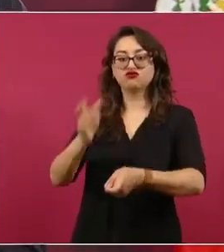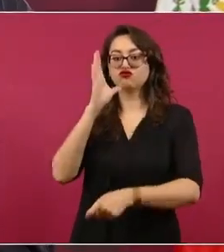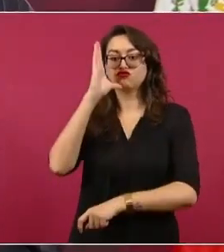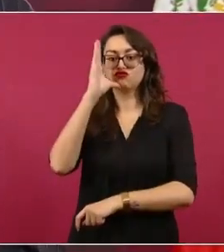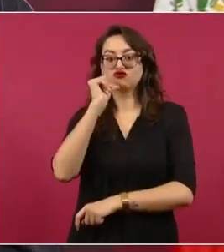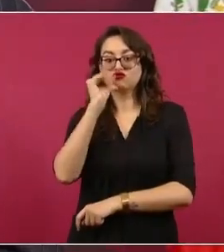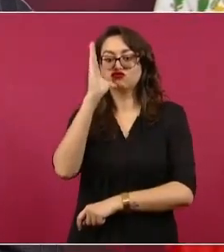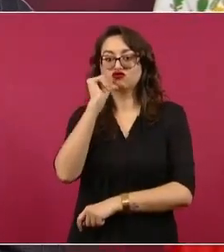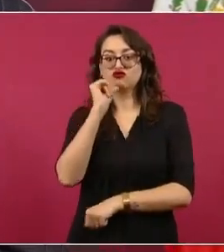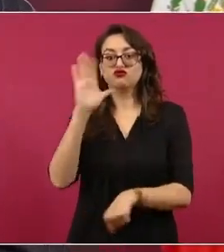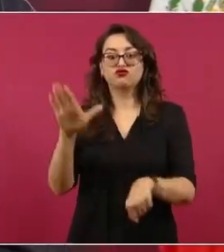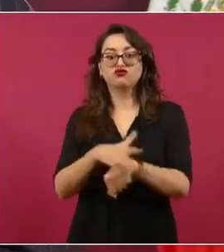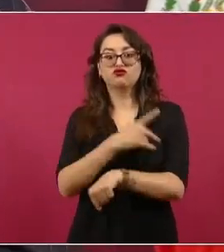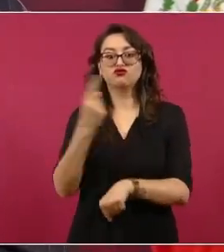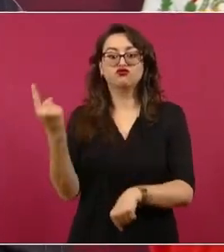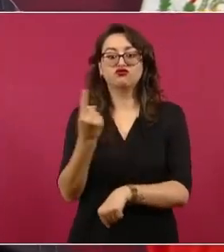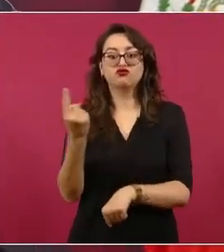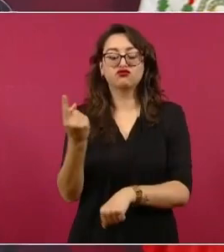ella